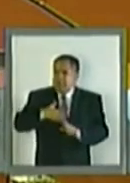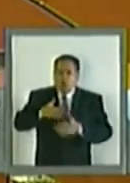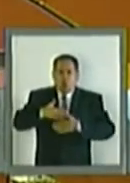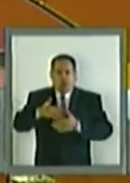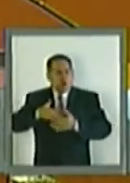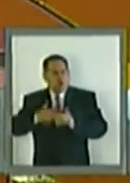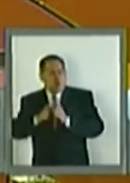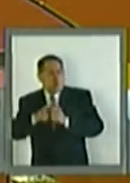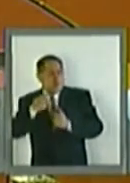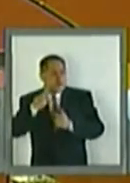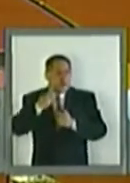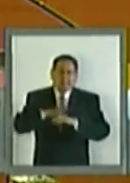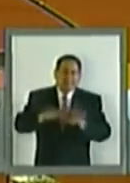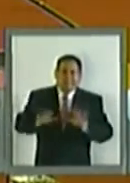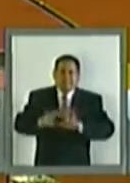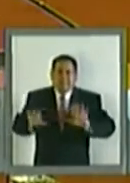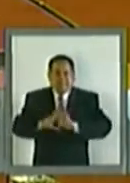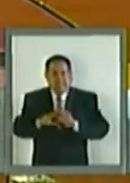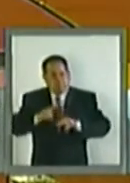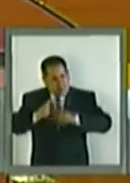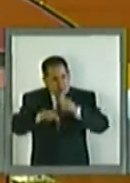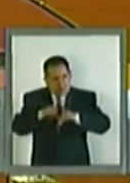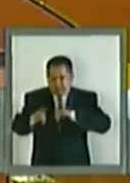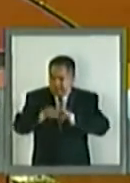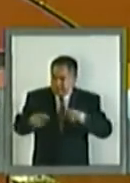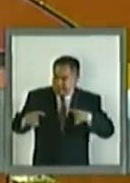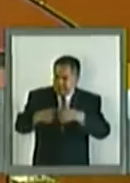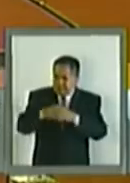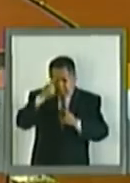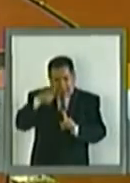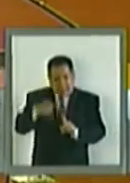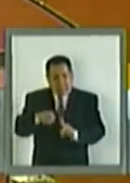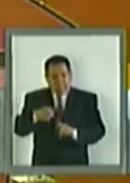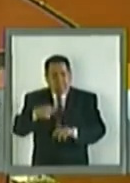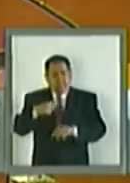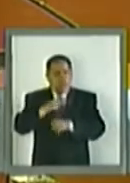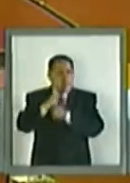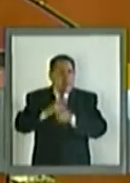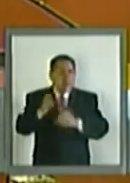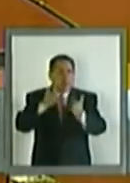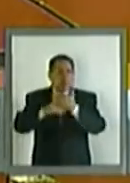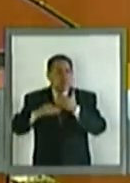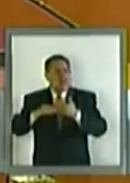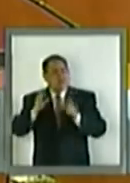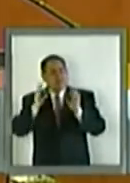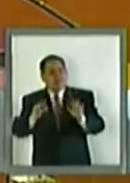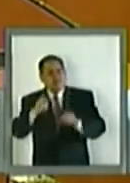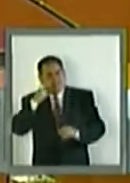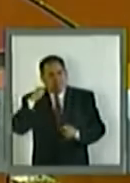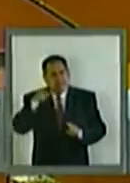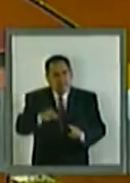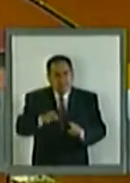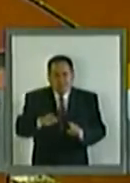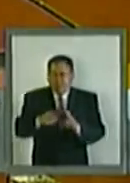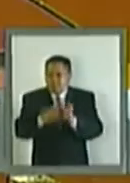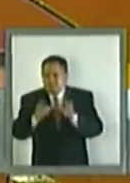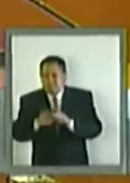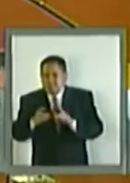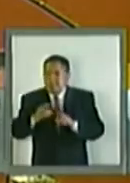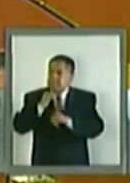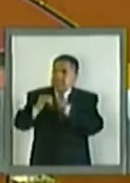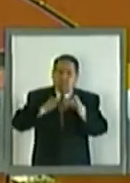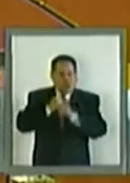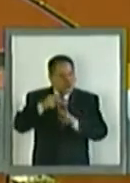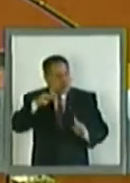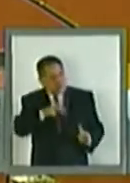colores. De verdad, vamos a empezar todos a trabajar porque este país prospere y sobre todo porque seamos un referente a